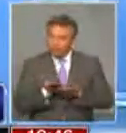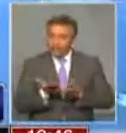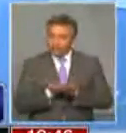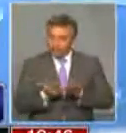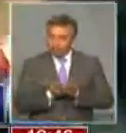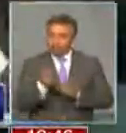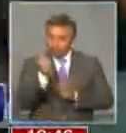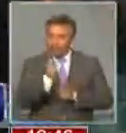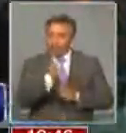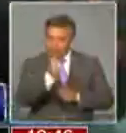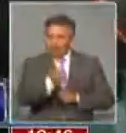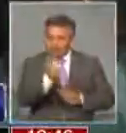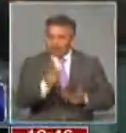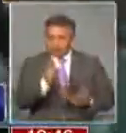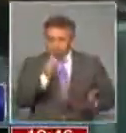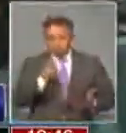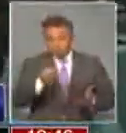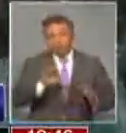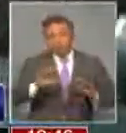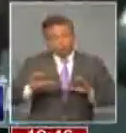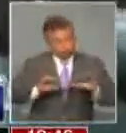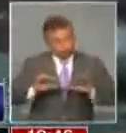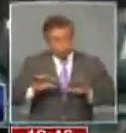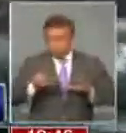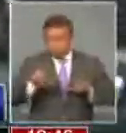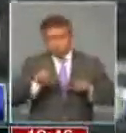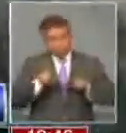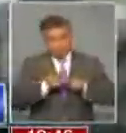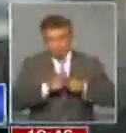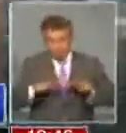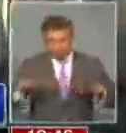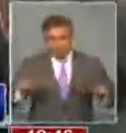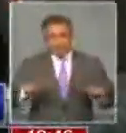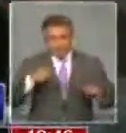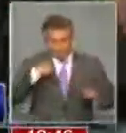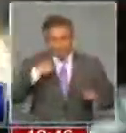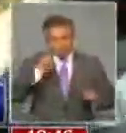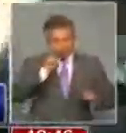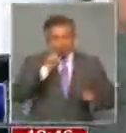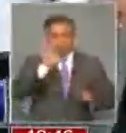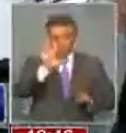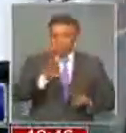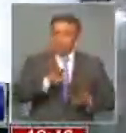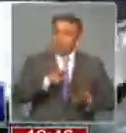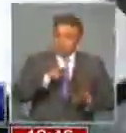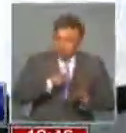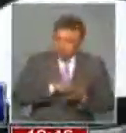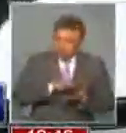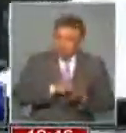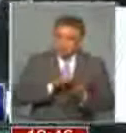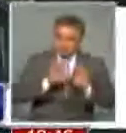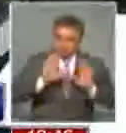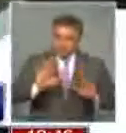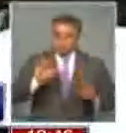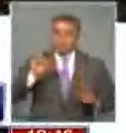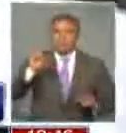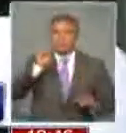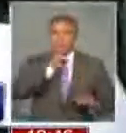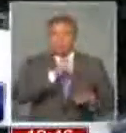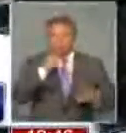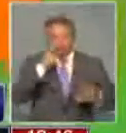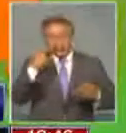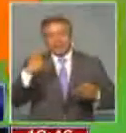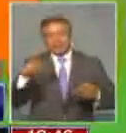No, pero son cosas totalmente diferentes. Yo creo que uno tiene que esperar finalmente el